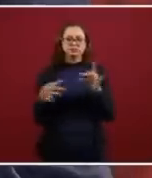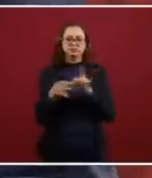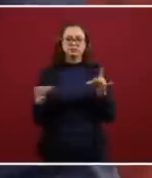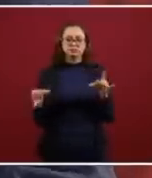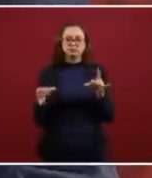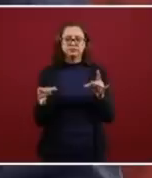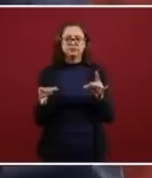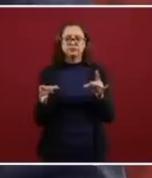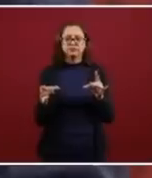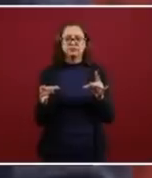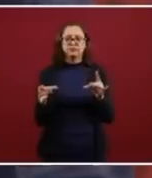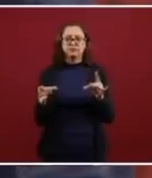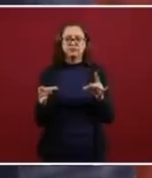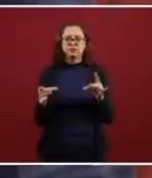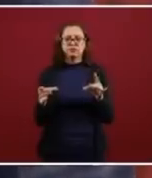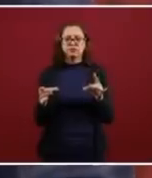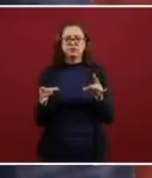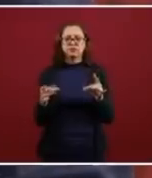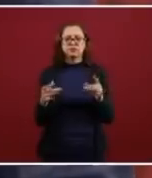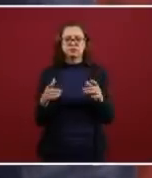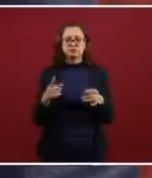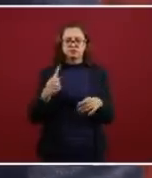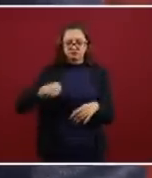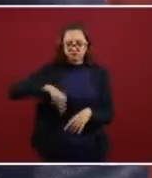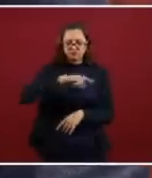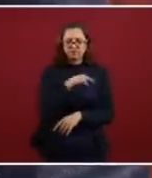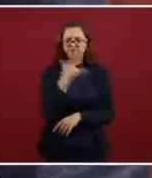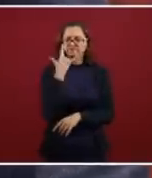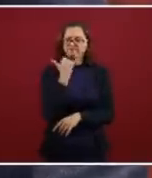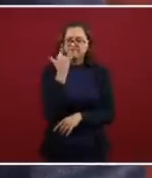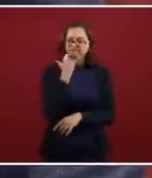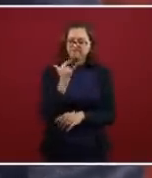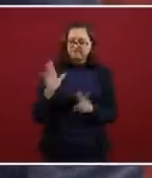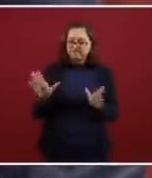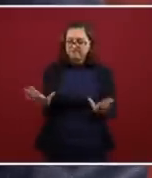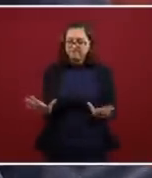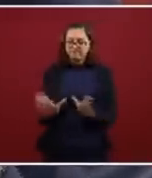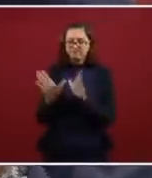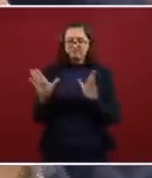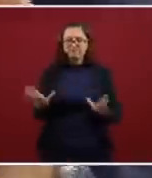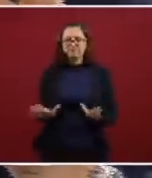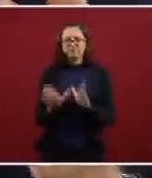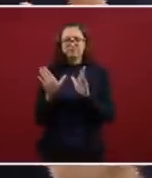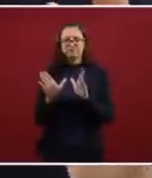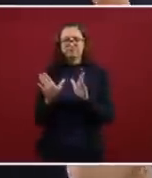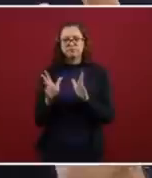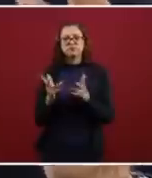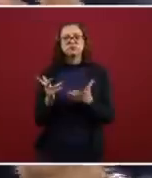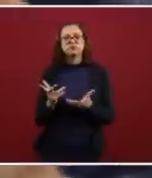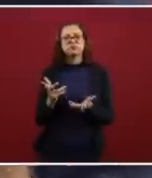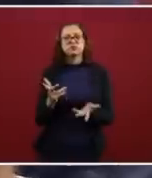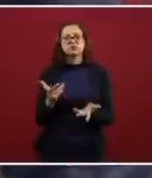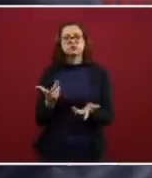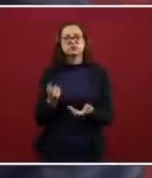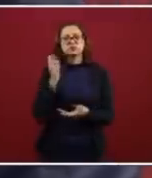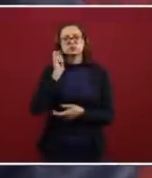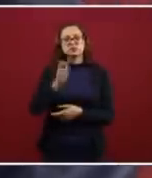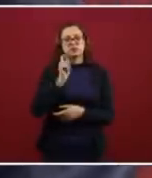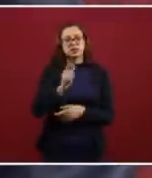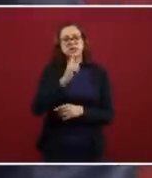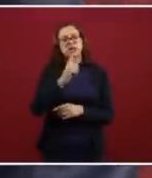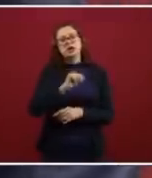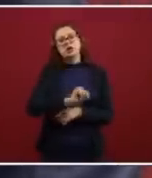Hemos contado para que esto sea así con el apoyo que están significando las remesas,